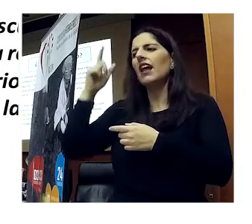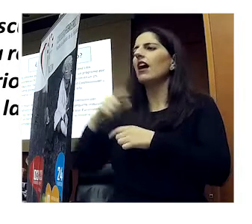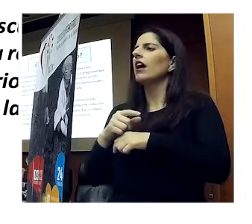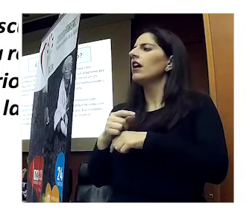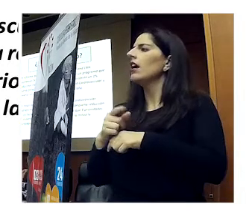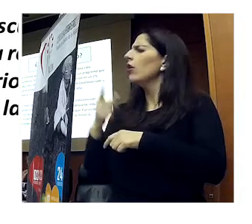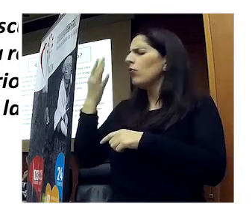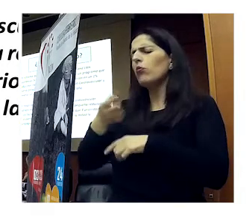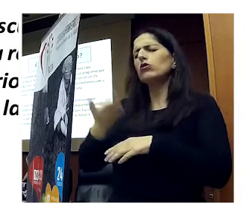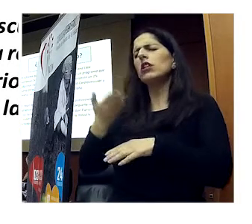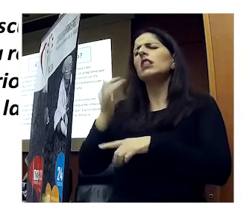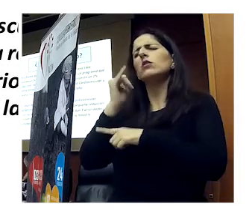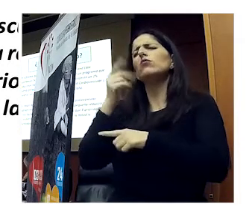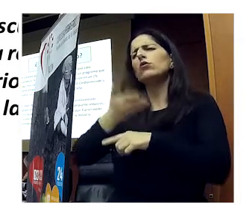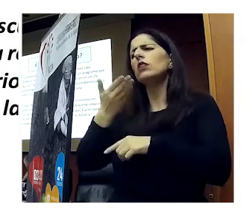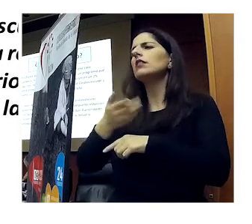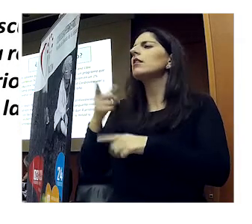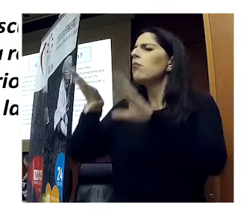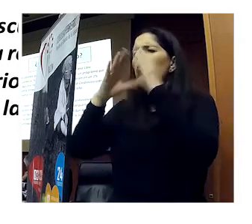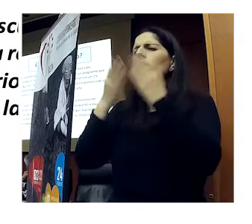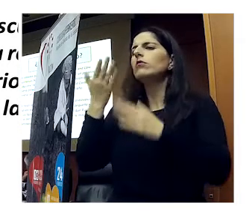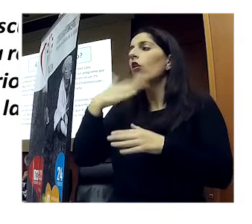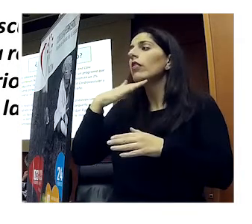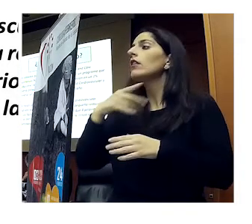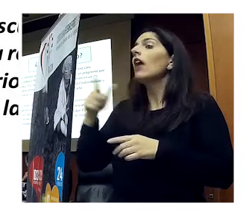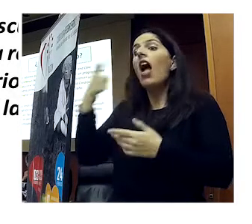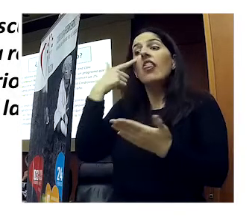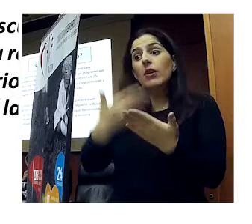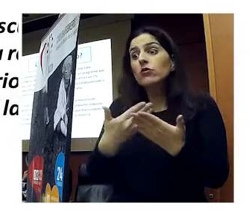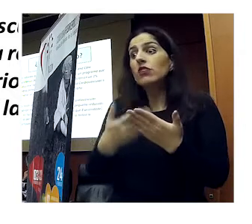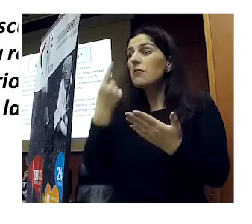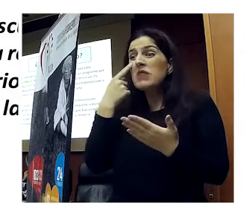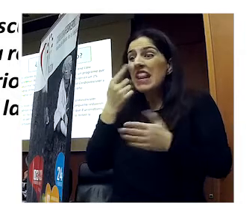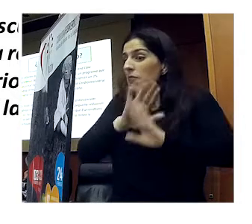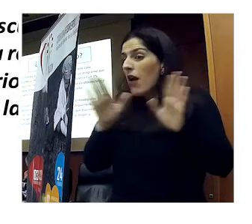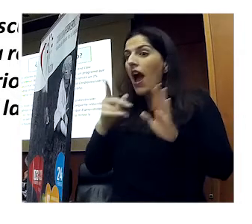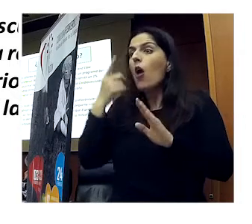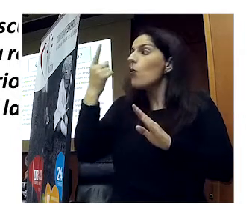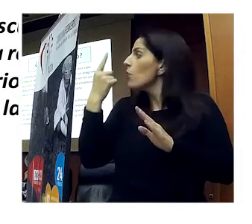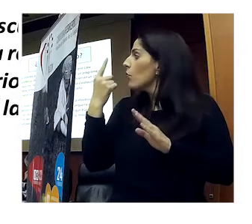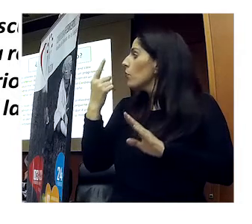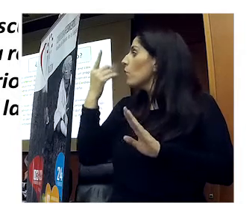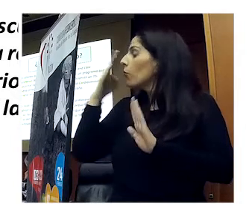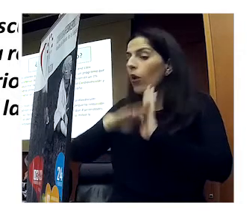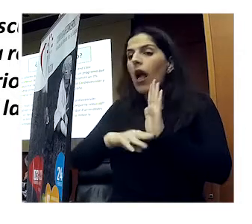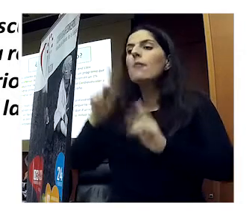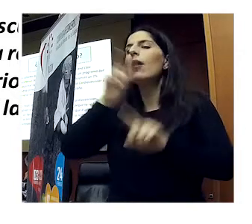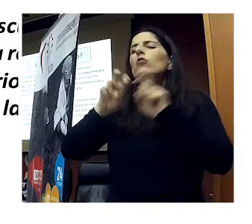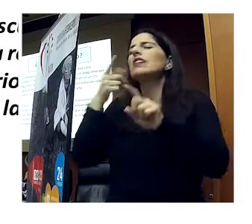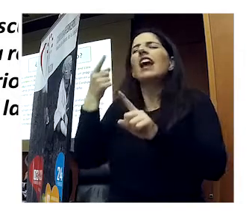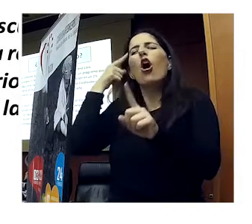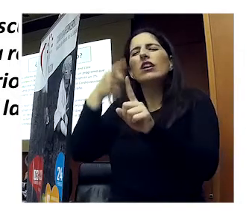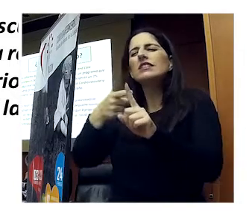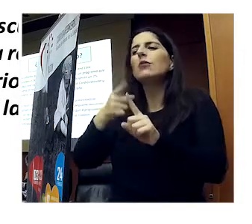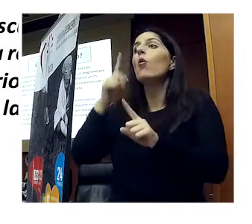máxima excelencia científica a nivel mundial, pudo demostrar que simplemente con que se redujera un programa que consiguiera reducir un 1%